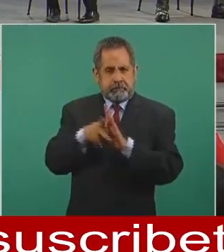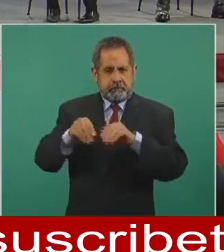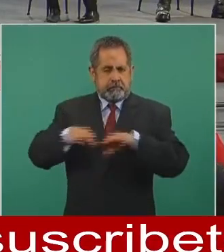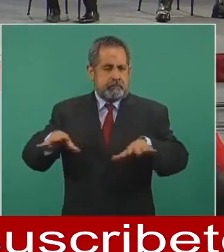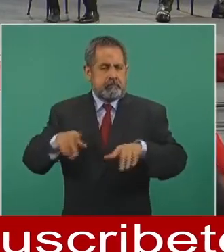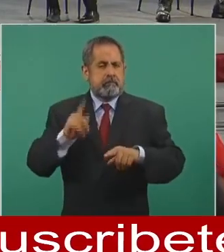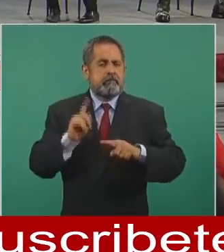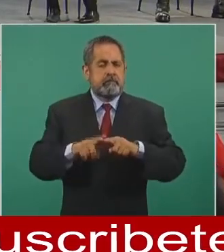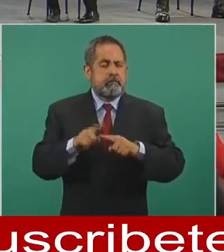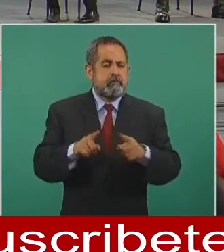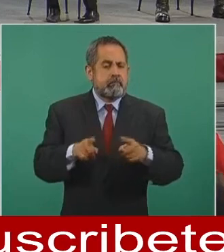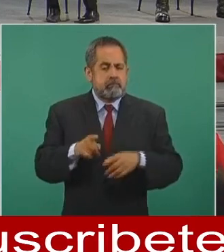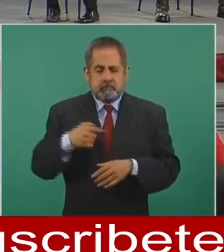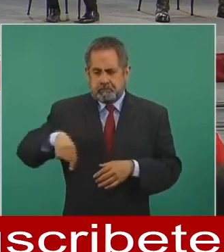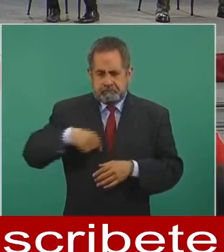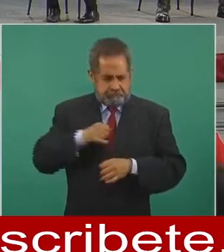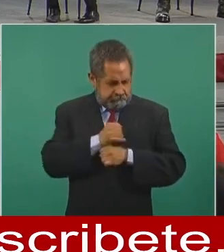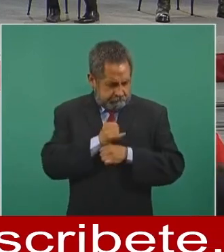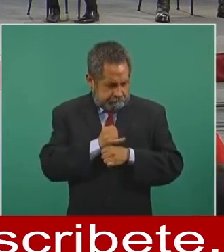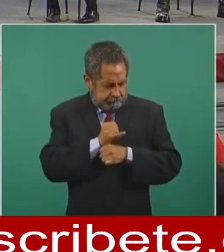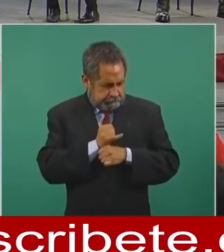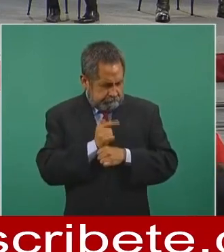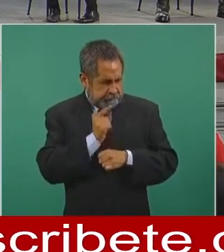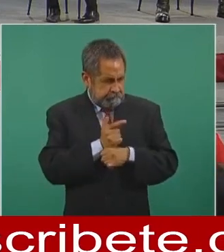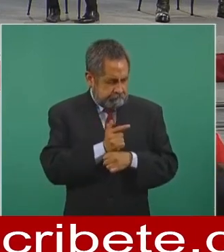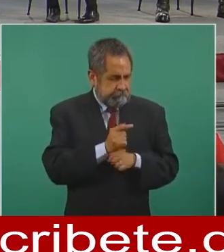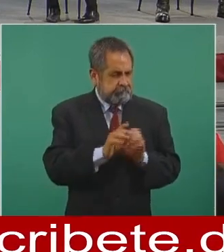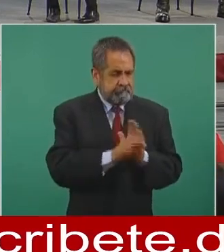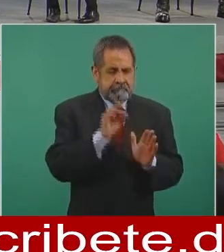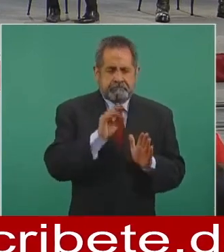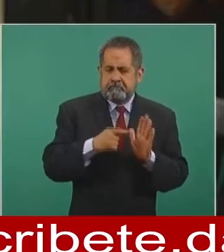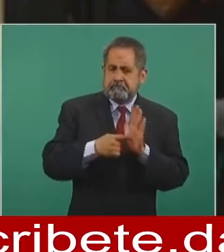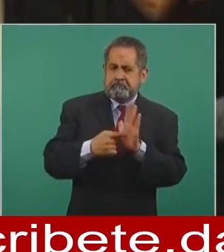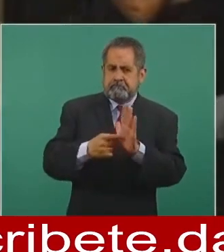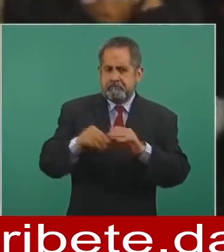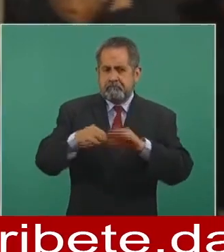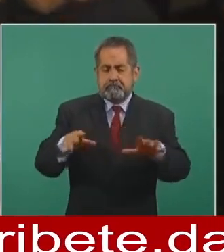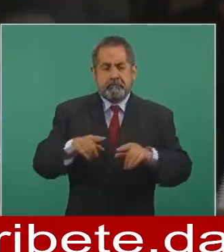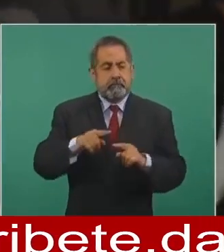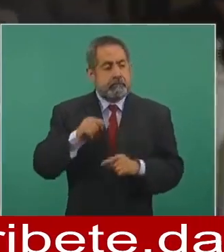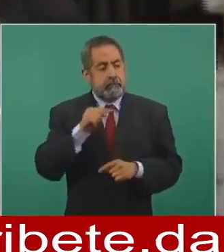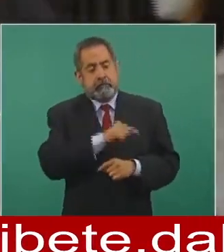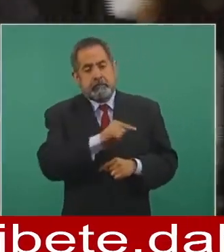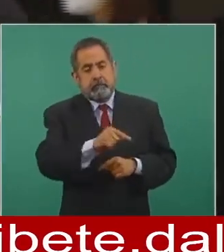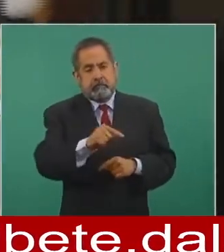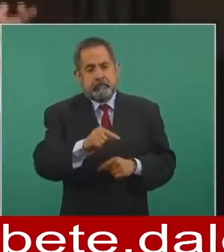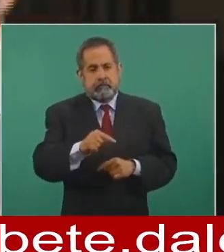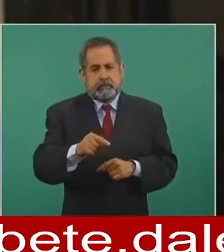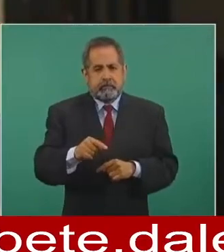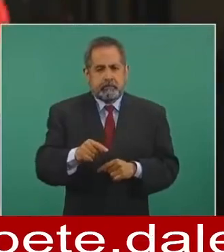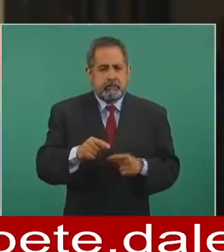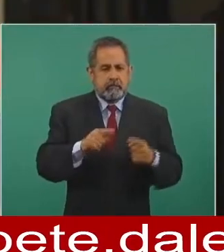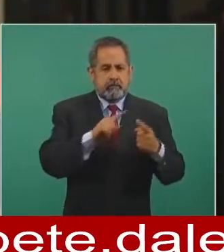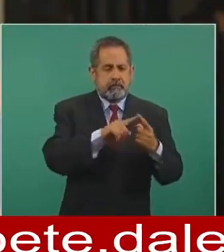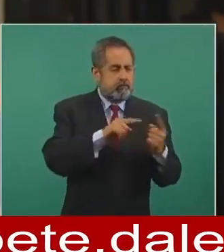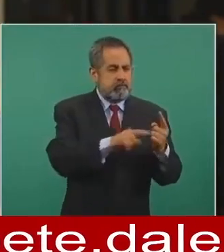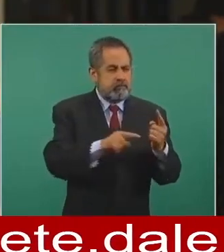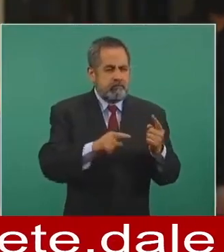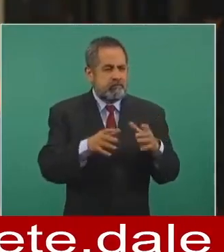publicamos una investigación sobre una red, un amasijo